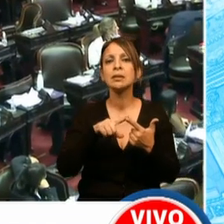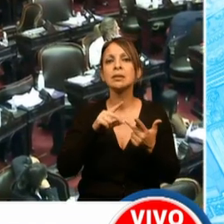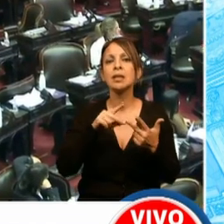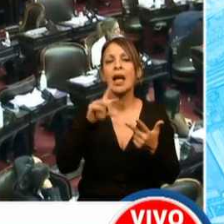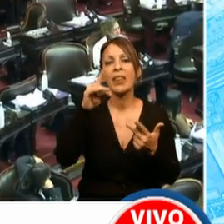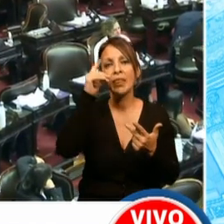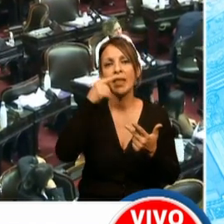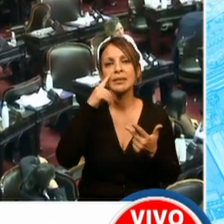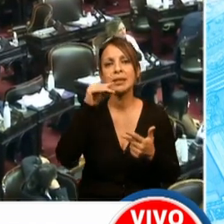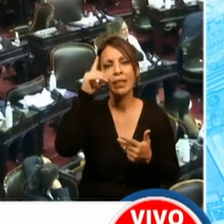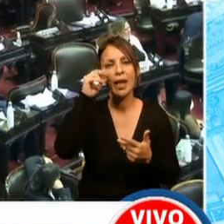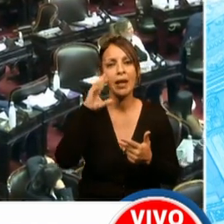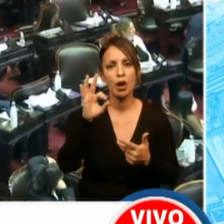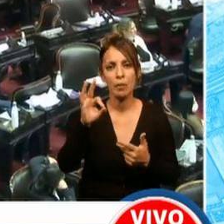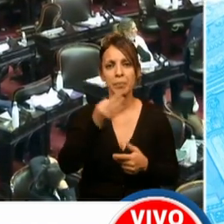es empresario